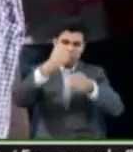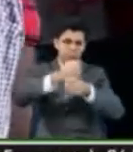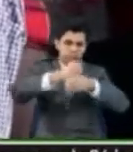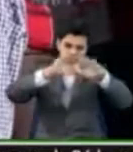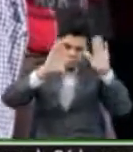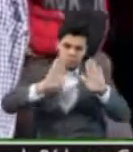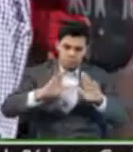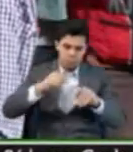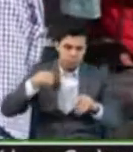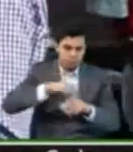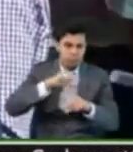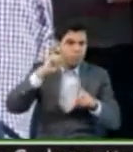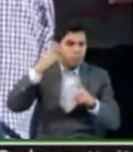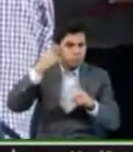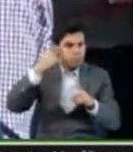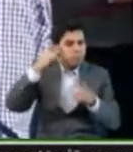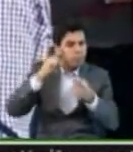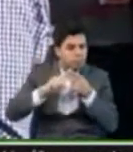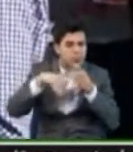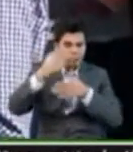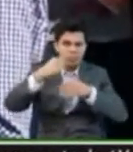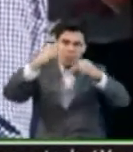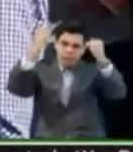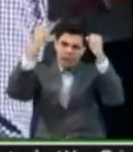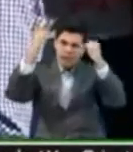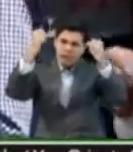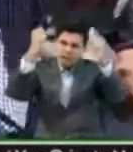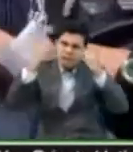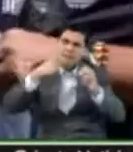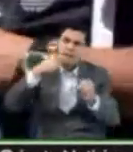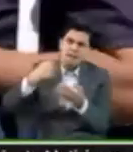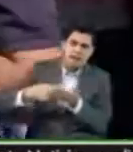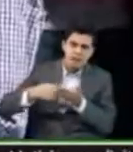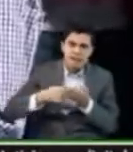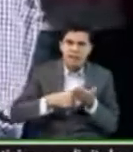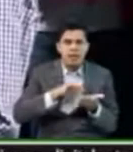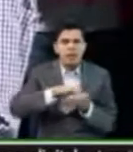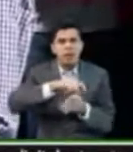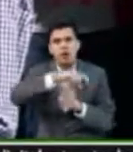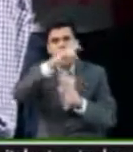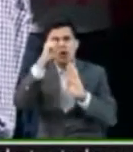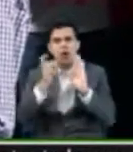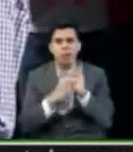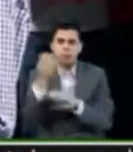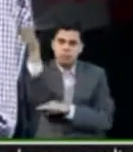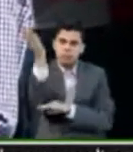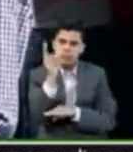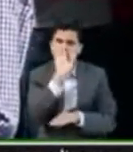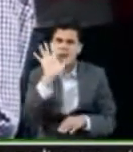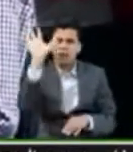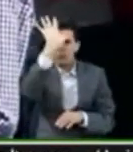el gobierno no inicie una verdadera discusión y negociación del pliego nacional